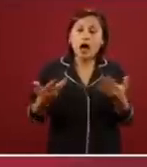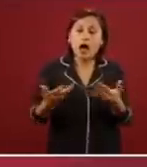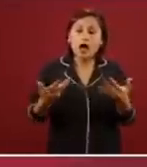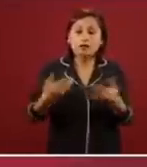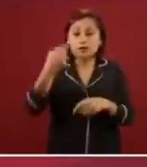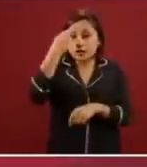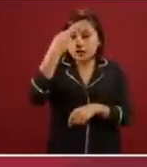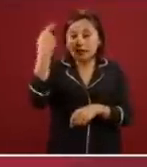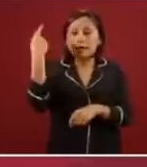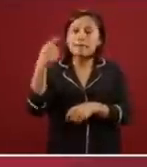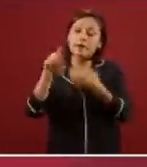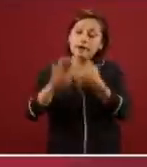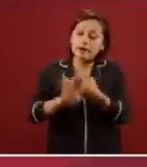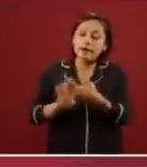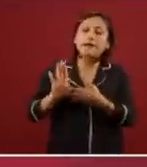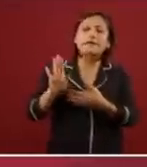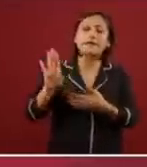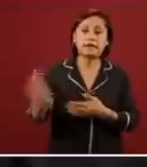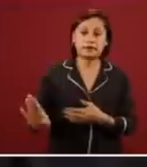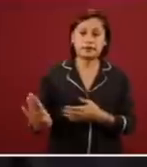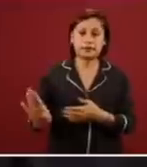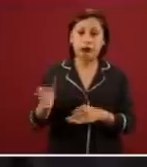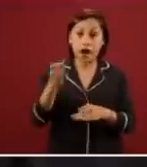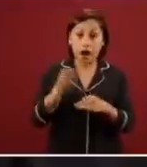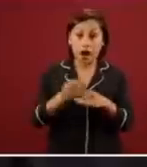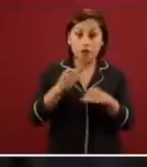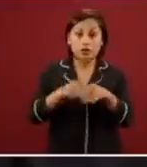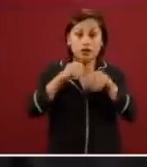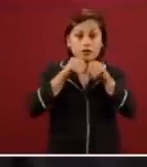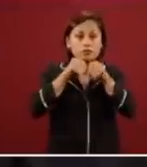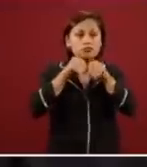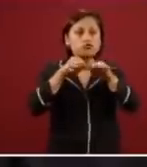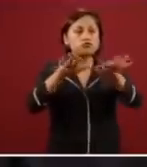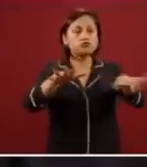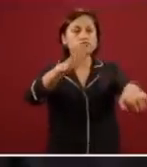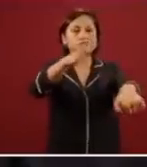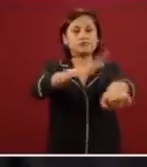porque lo que queremos es informar a